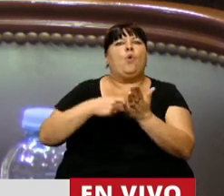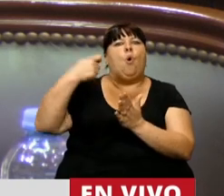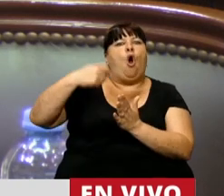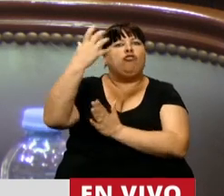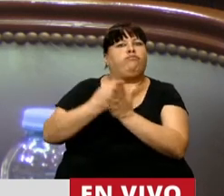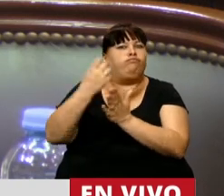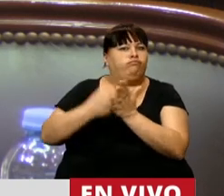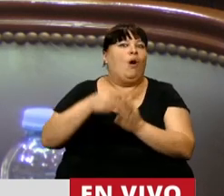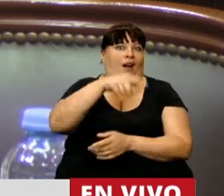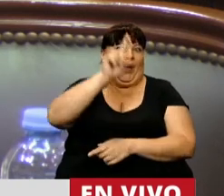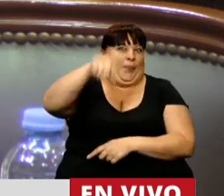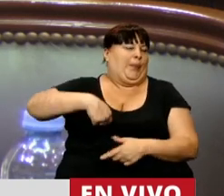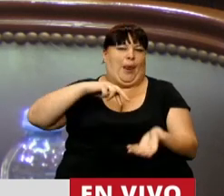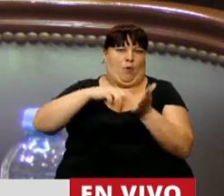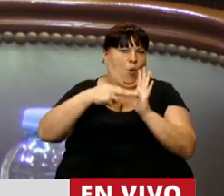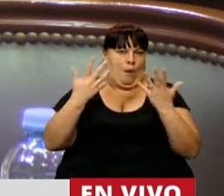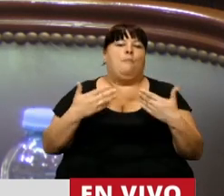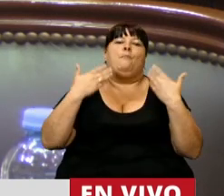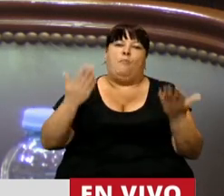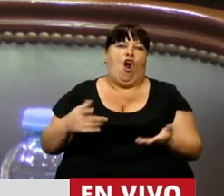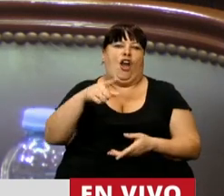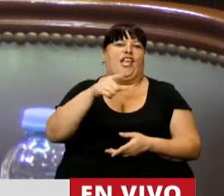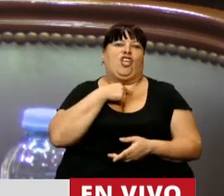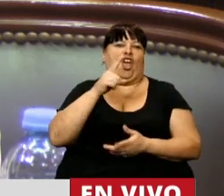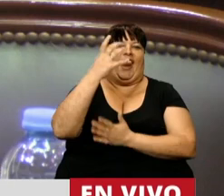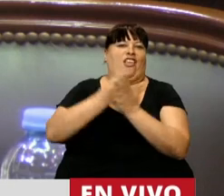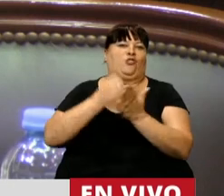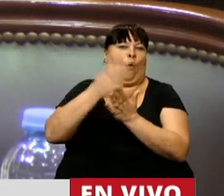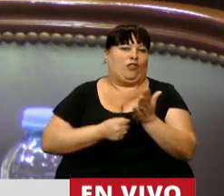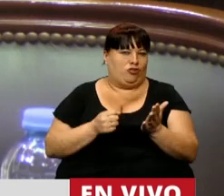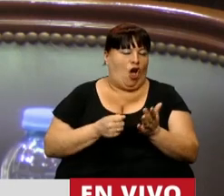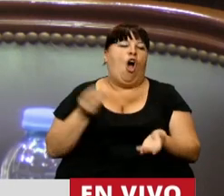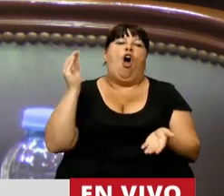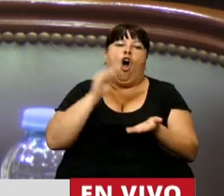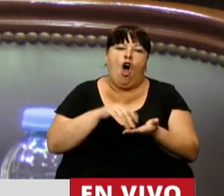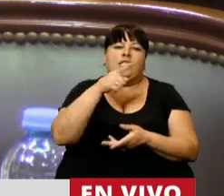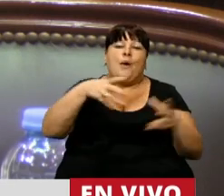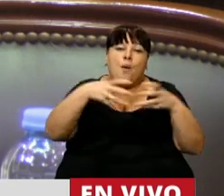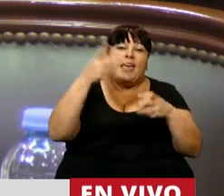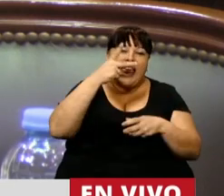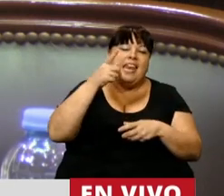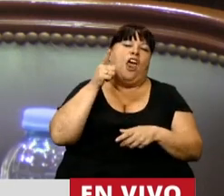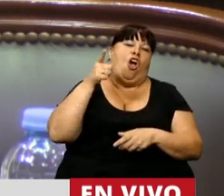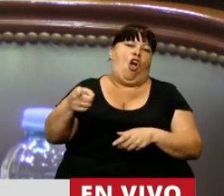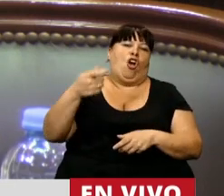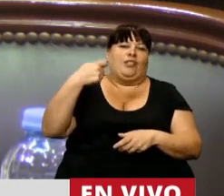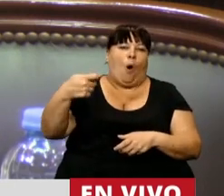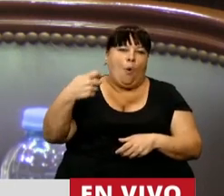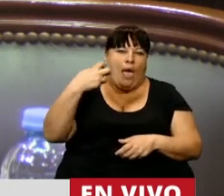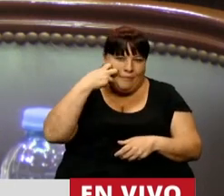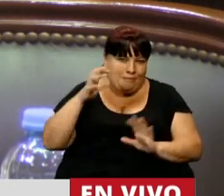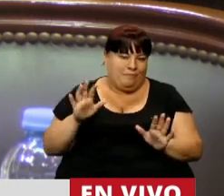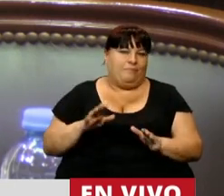cuotas, a ustedes se les venía la noche. Por eso realmente no lo han descontado. Una vez más, el kirchnerismo atropella a los adultos